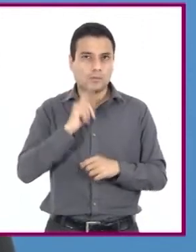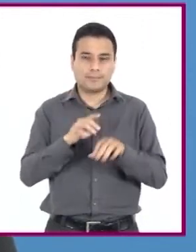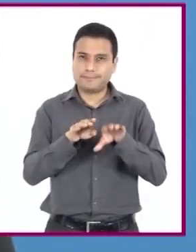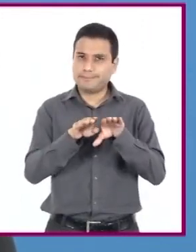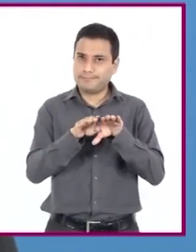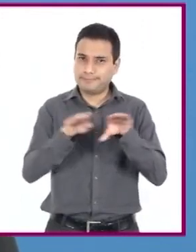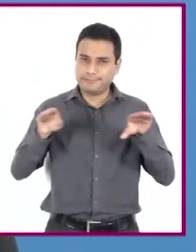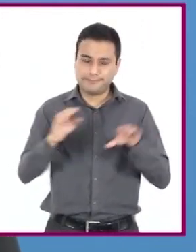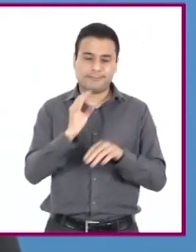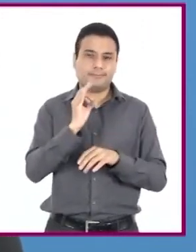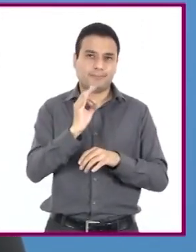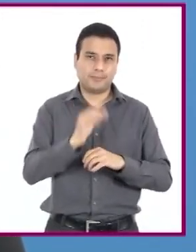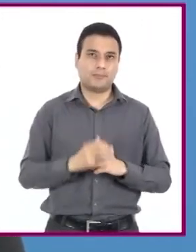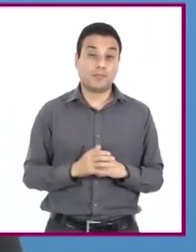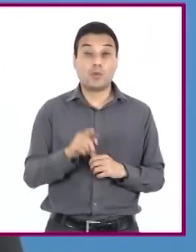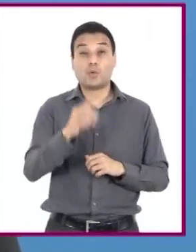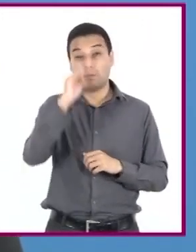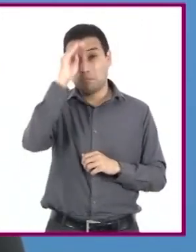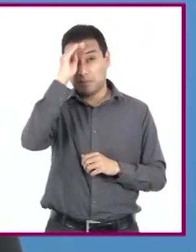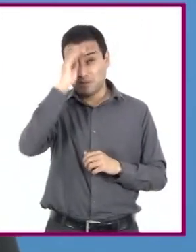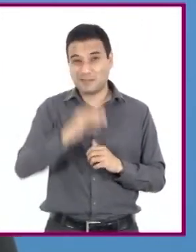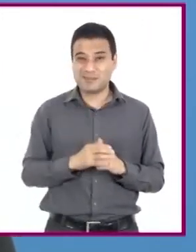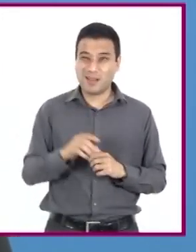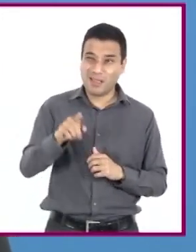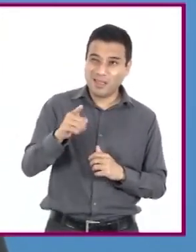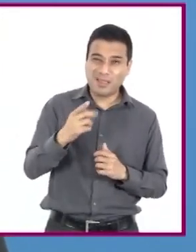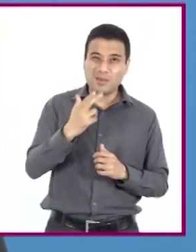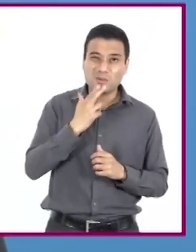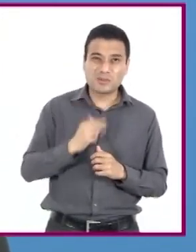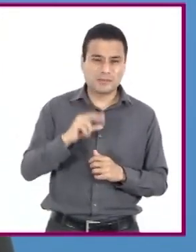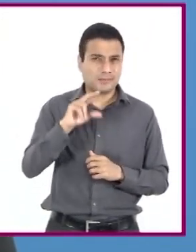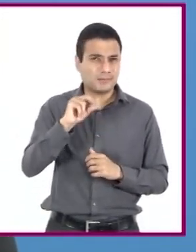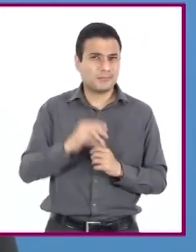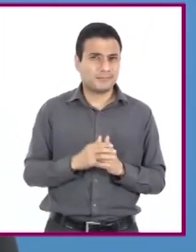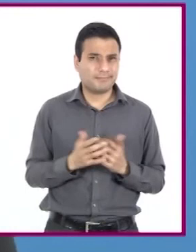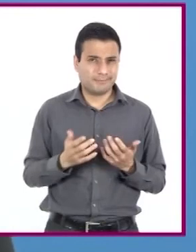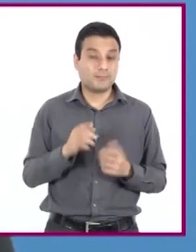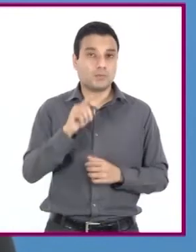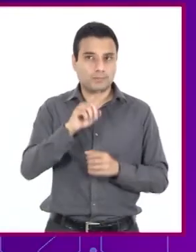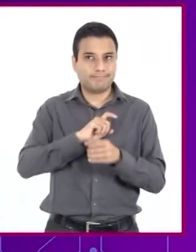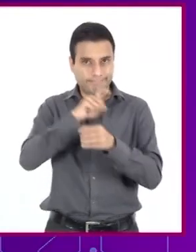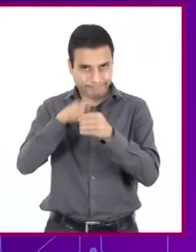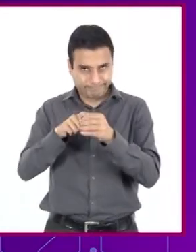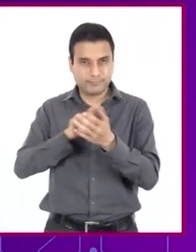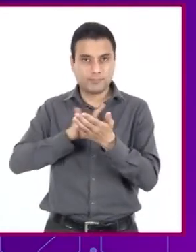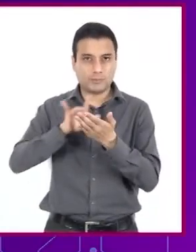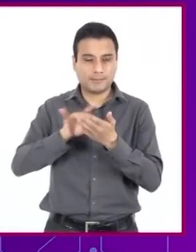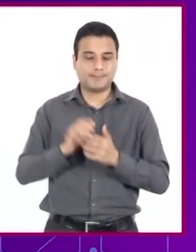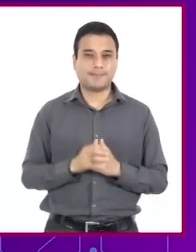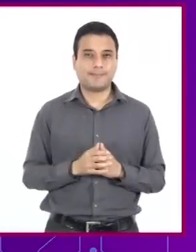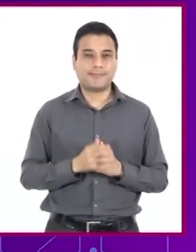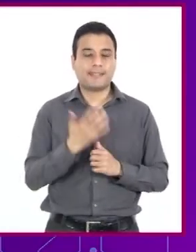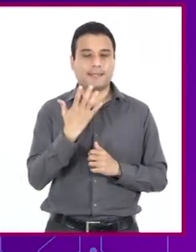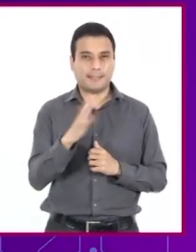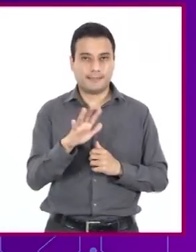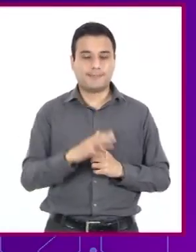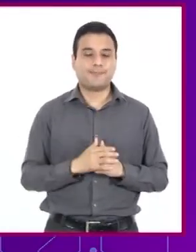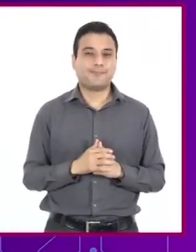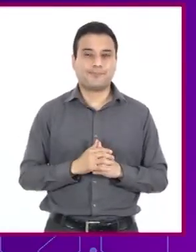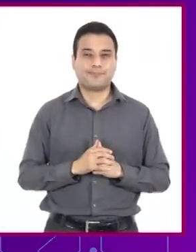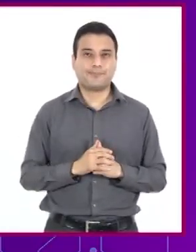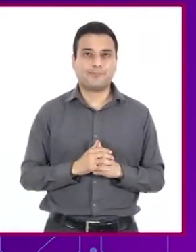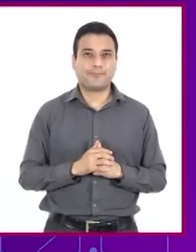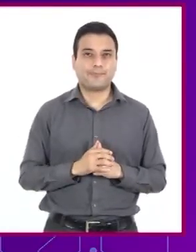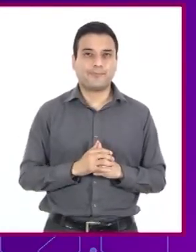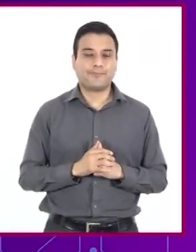es demasiado pequeña. El primer paso es presentarse. 10. Desafiar